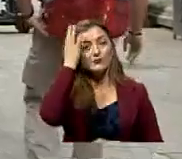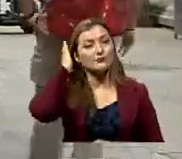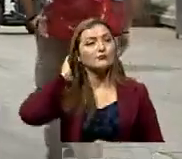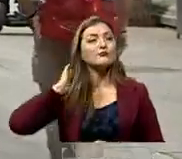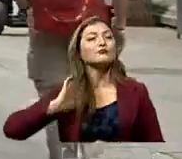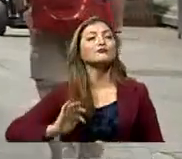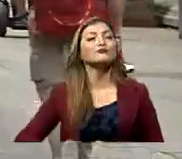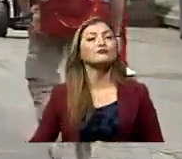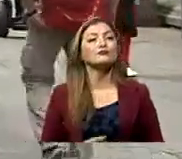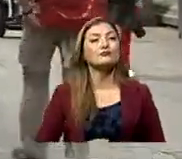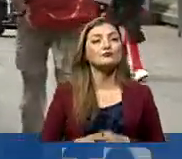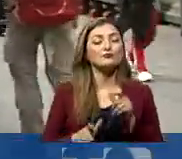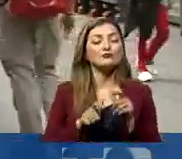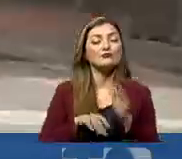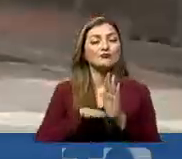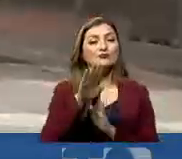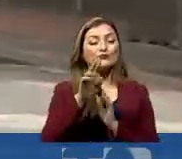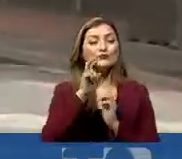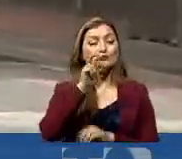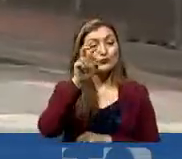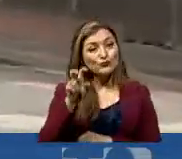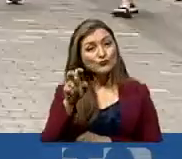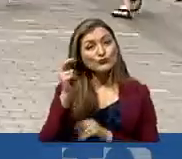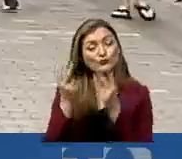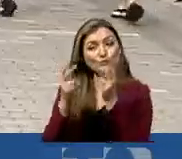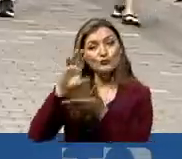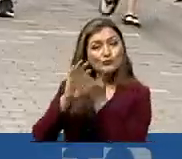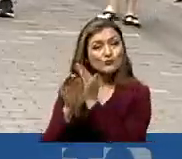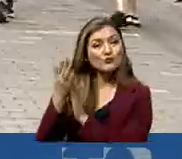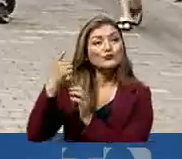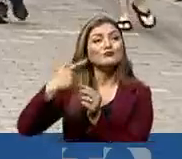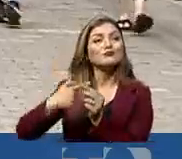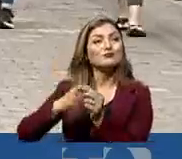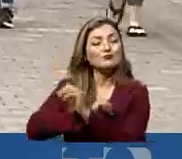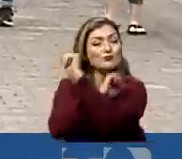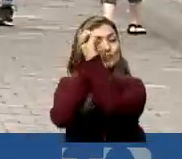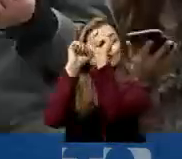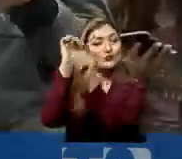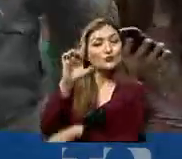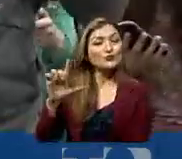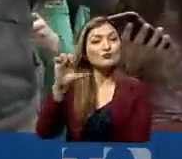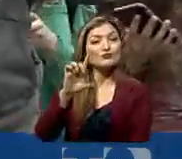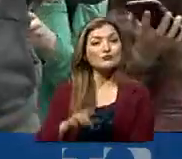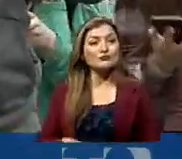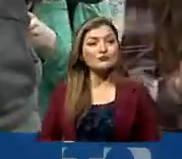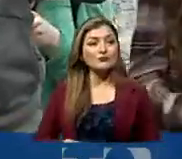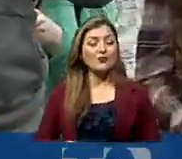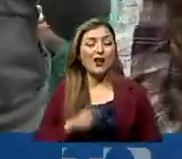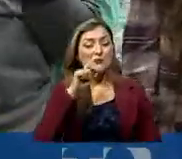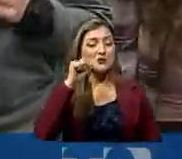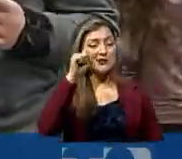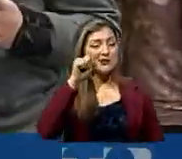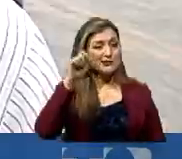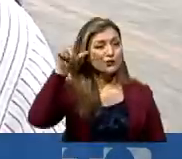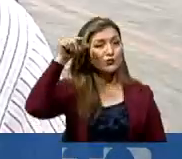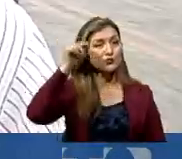cientos de personas en su mayoría turistas visitaron el centro histórico de quito la mañana de este lunes pese al anuncio de protestas en el